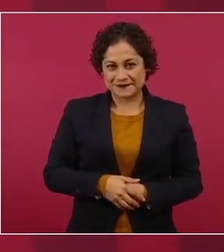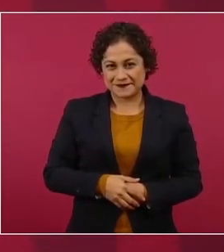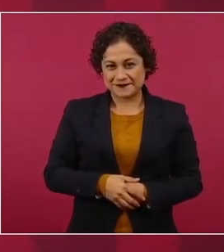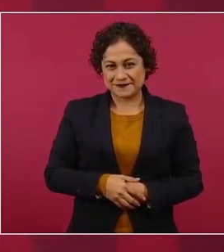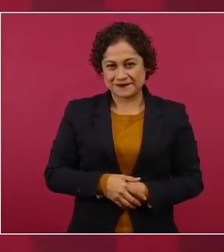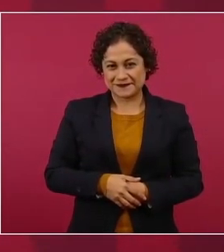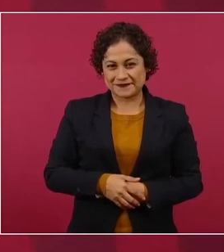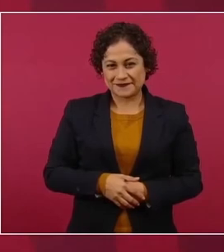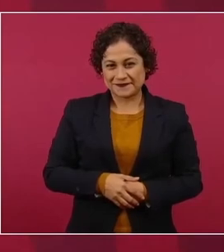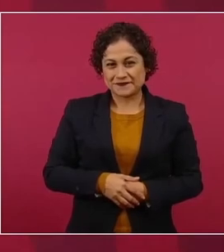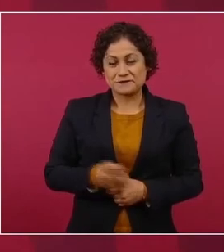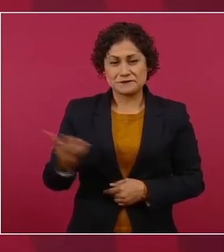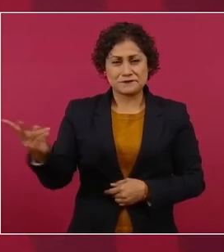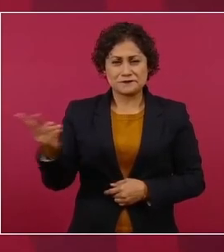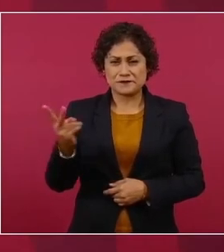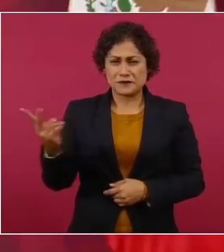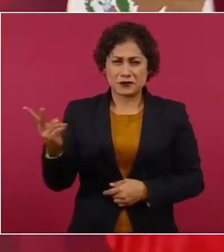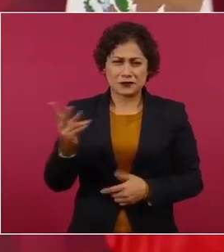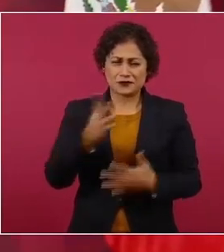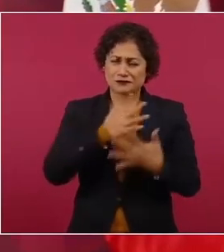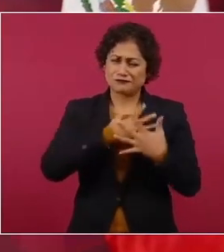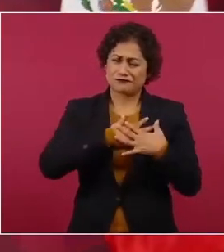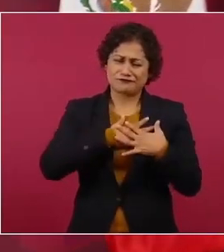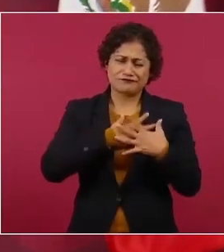Son puro corazón, los dos.